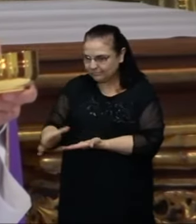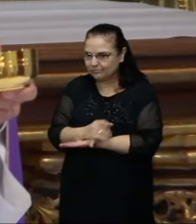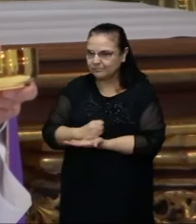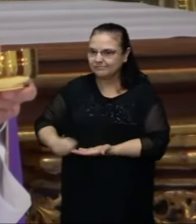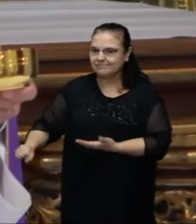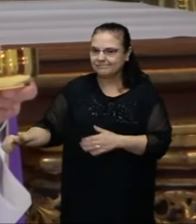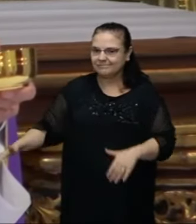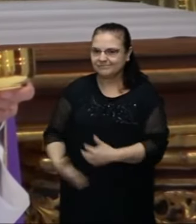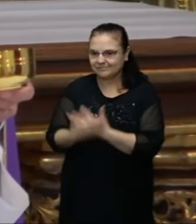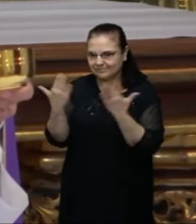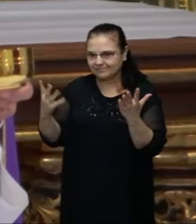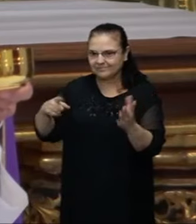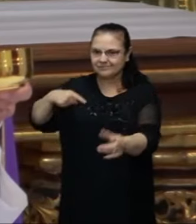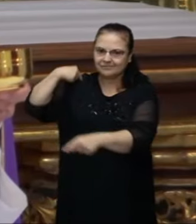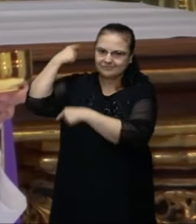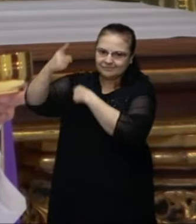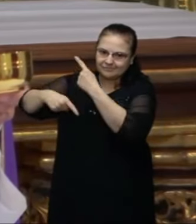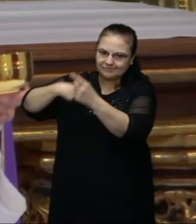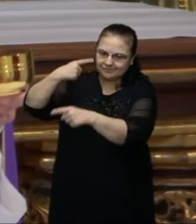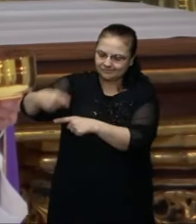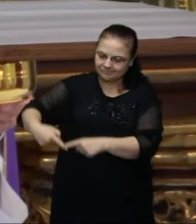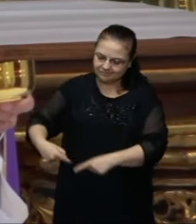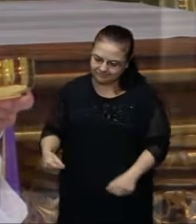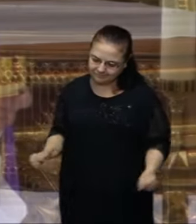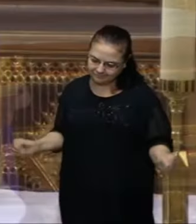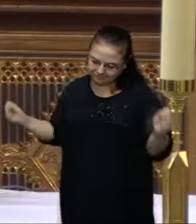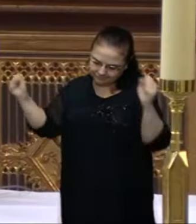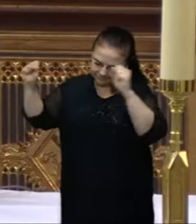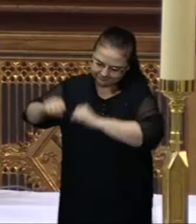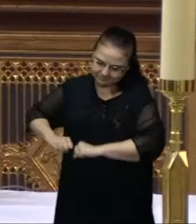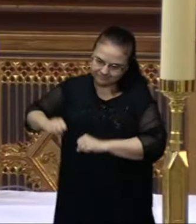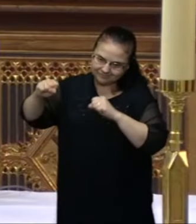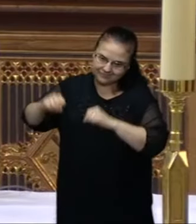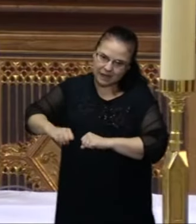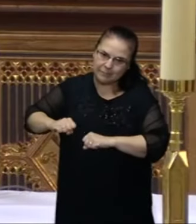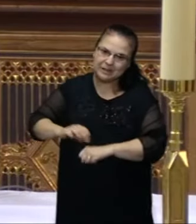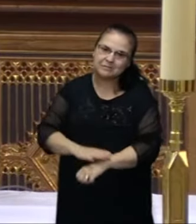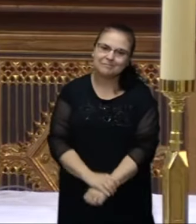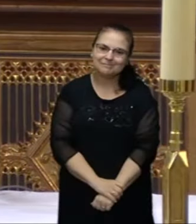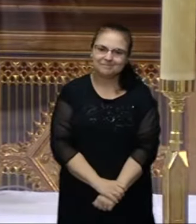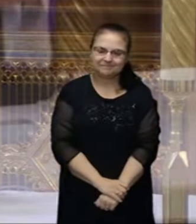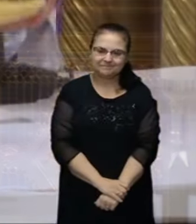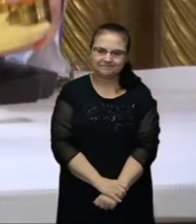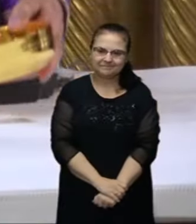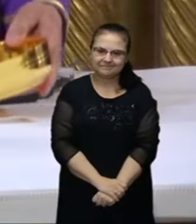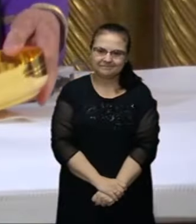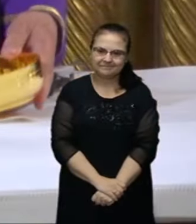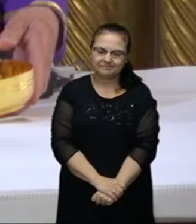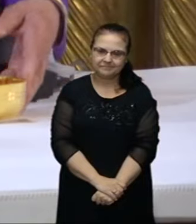todo honor y toda gloria, por los siglos de los siglos. Amén.